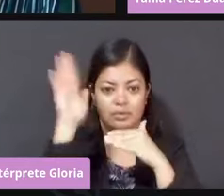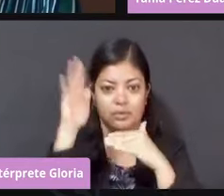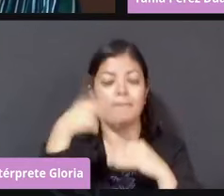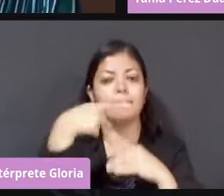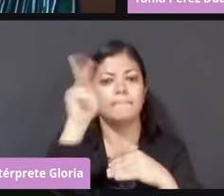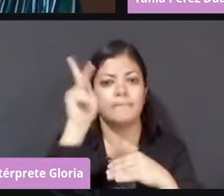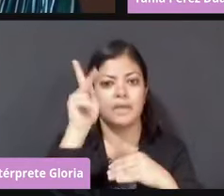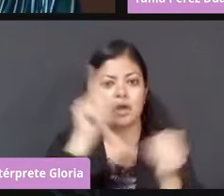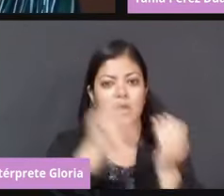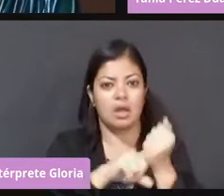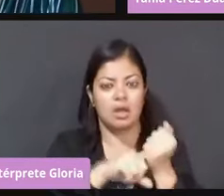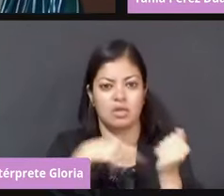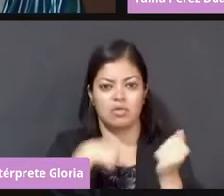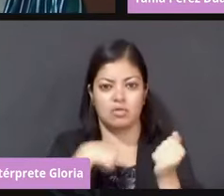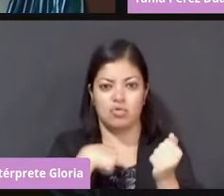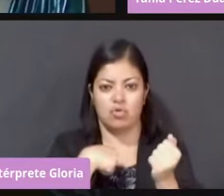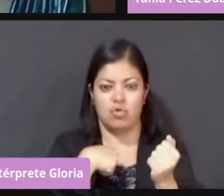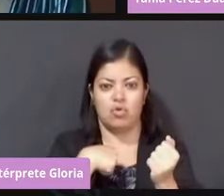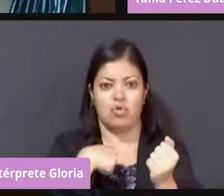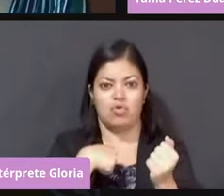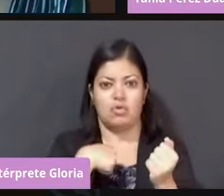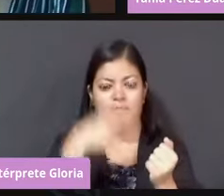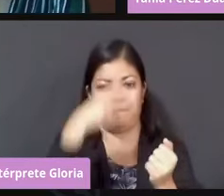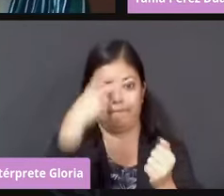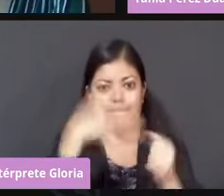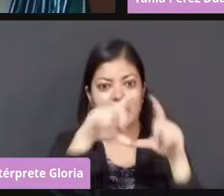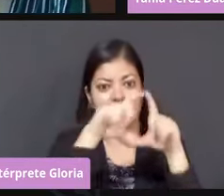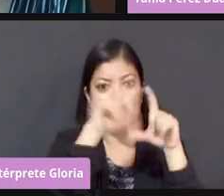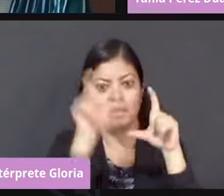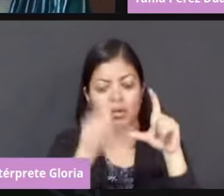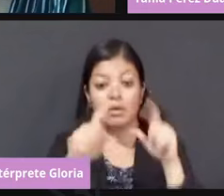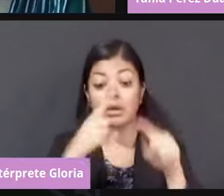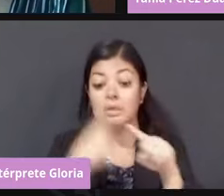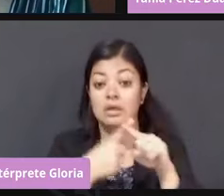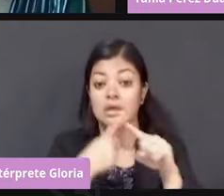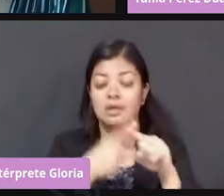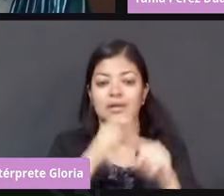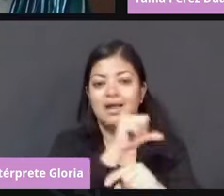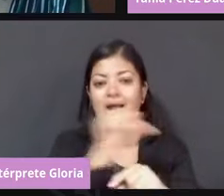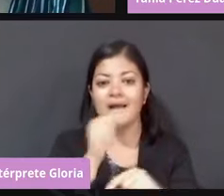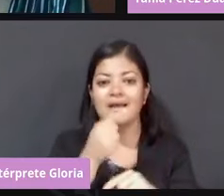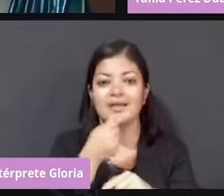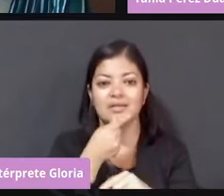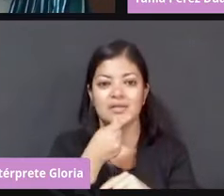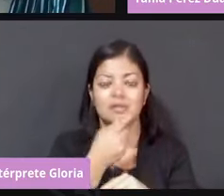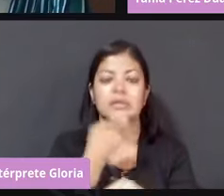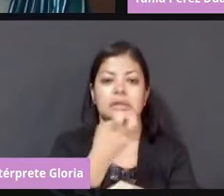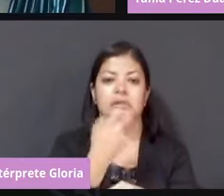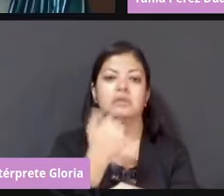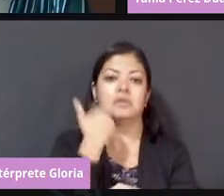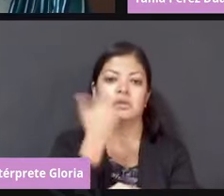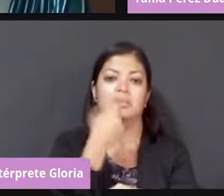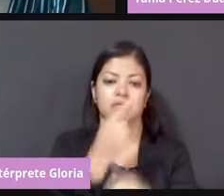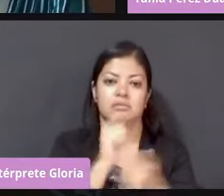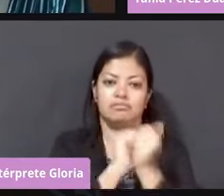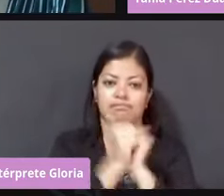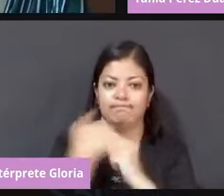tengo a mis colegas ahí en TOC México que ven a niños, pero a grandes rasgos es lo que podemos ahora sí que